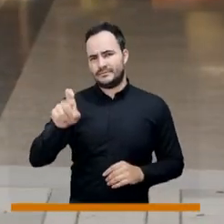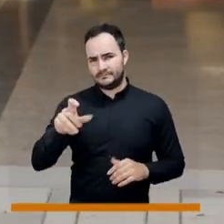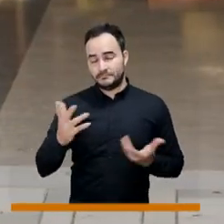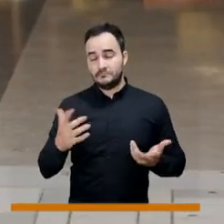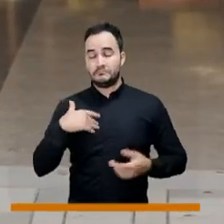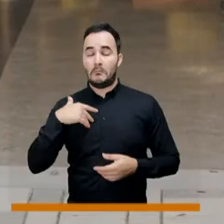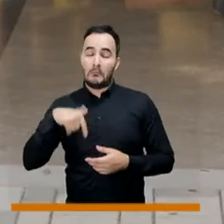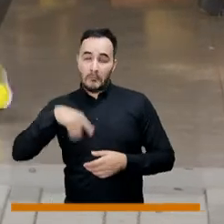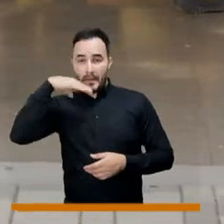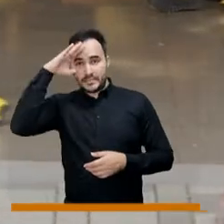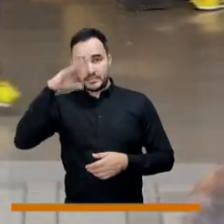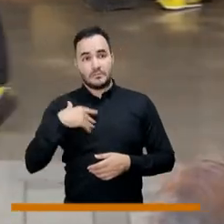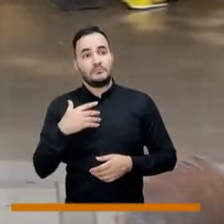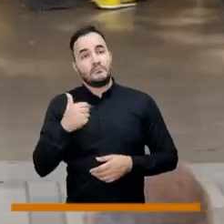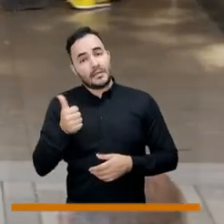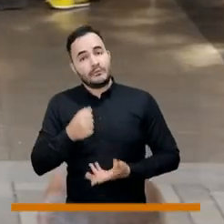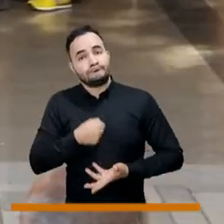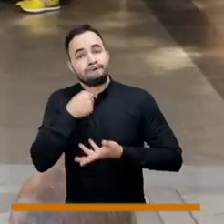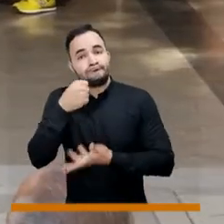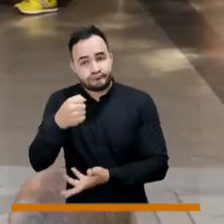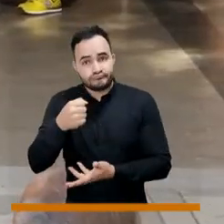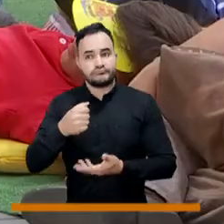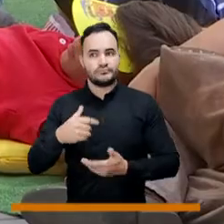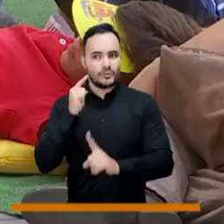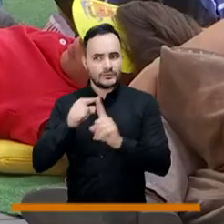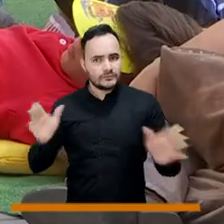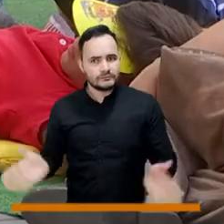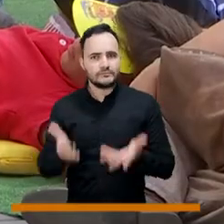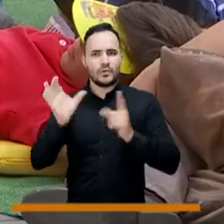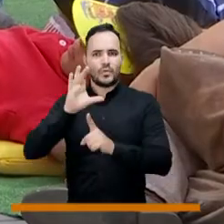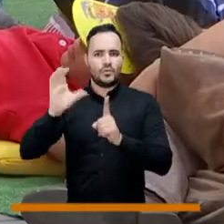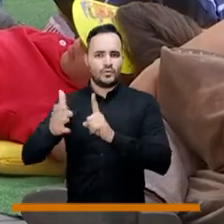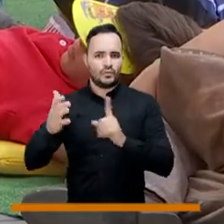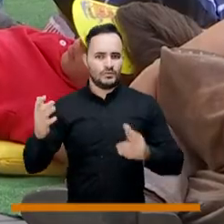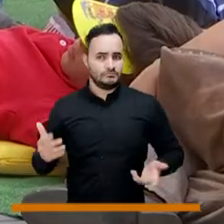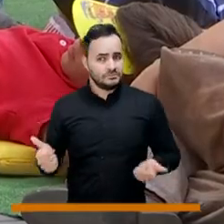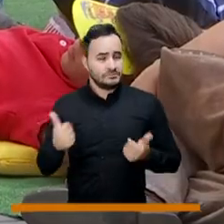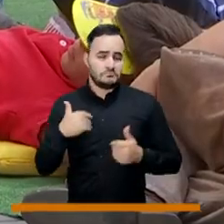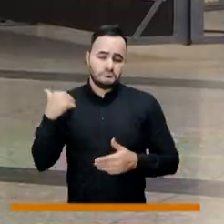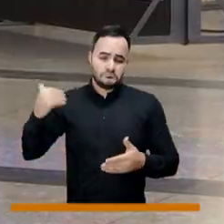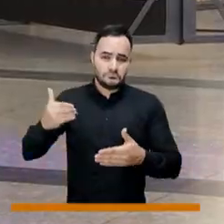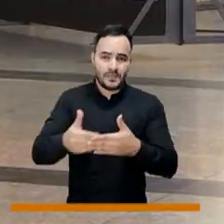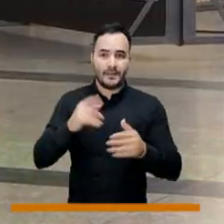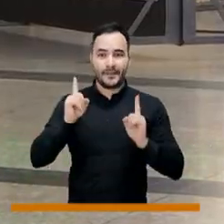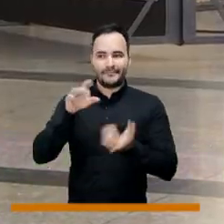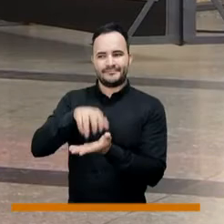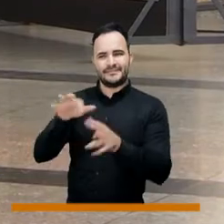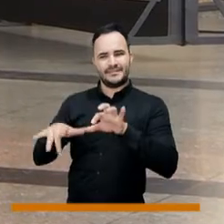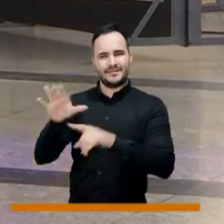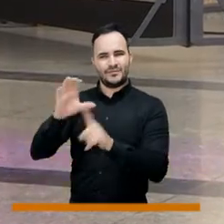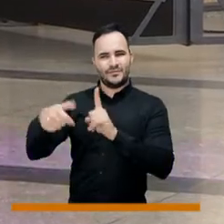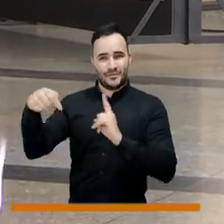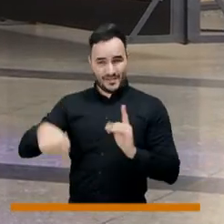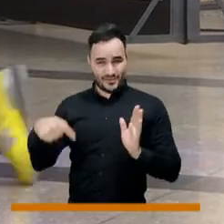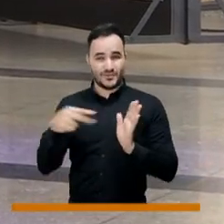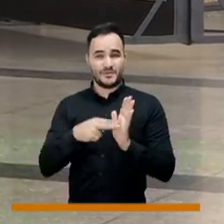privilegiada en esa parte, hemos tenido unos presupuestos de cultura interesantes, pero desgraciadamente, por ejemplo, en este año el presupuesto de la Secretaría de